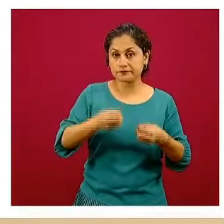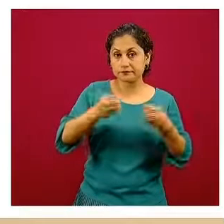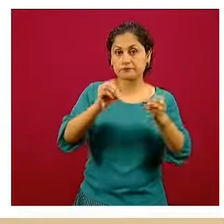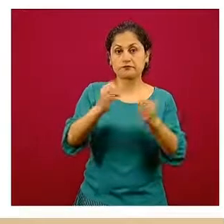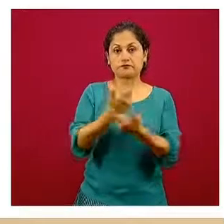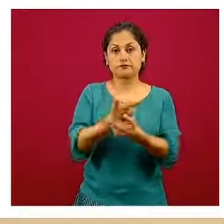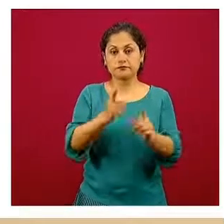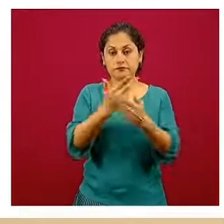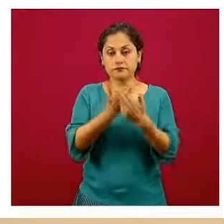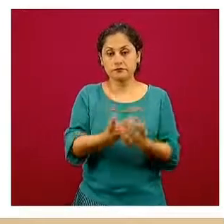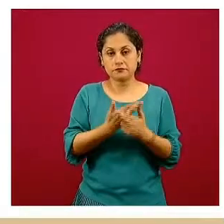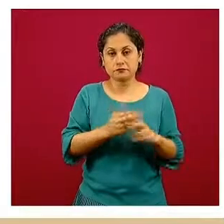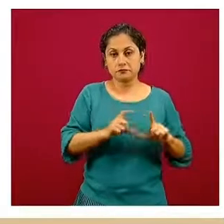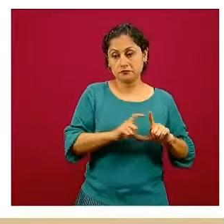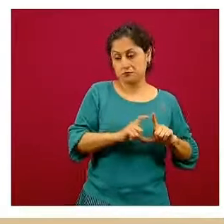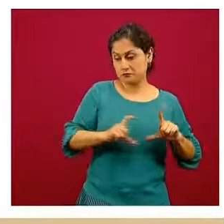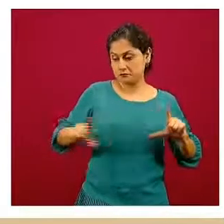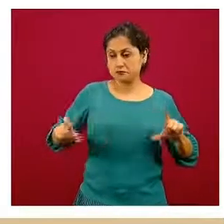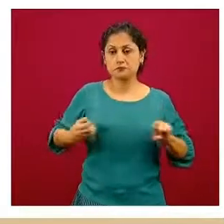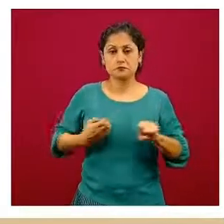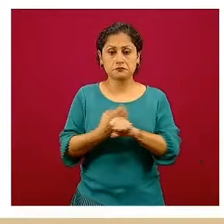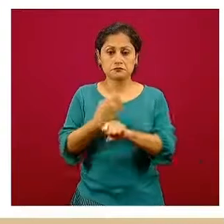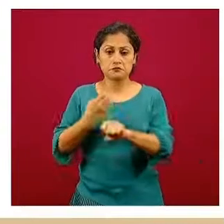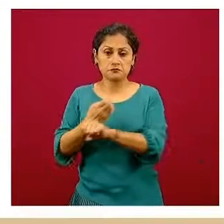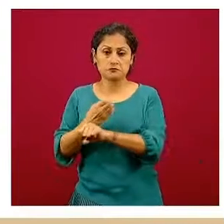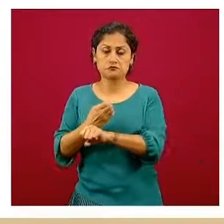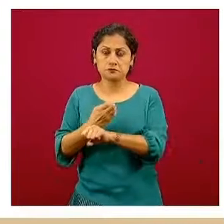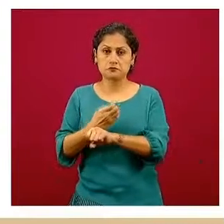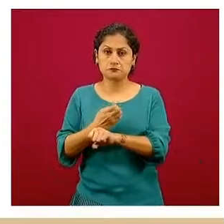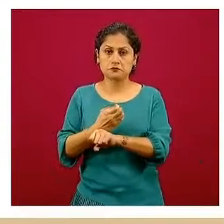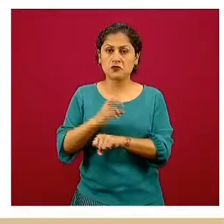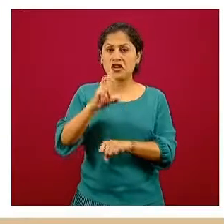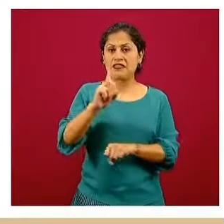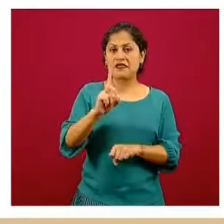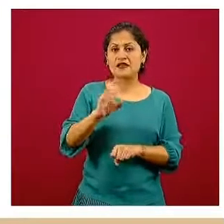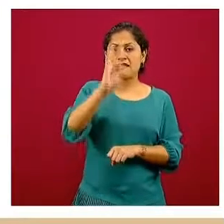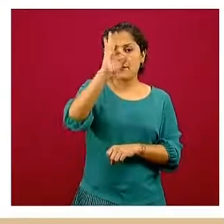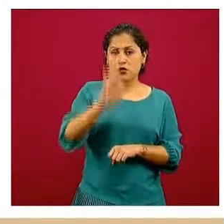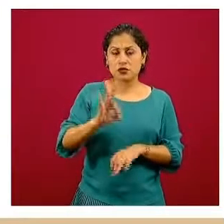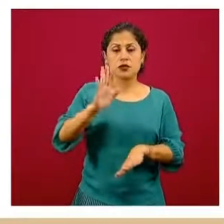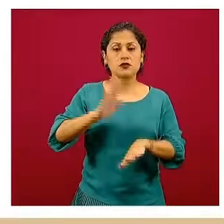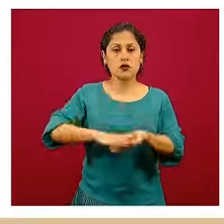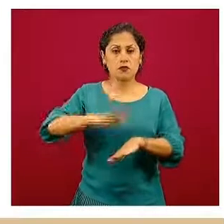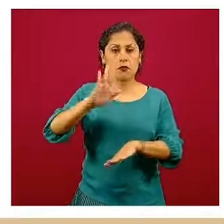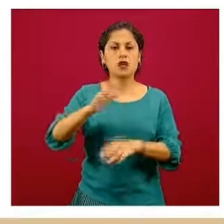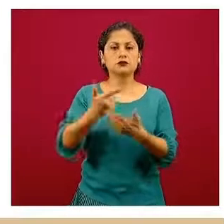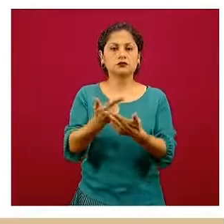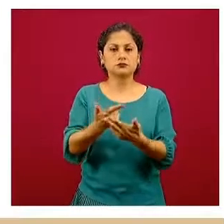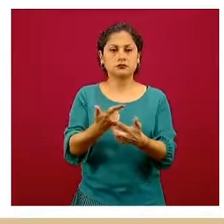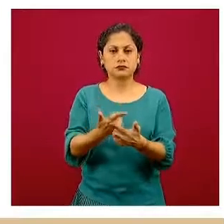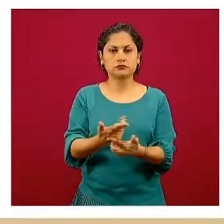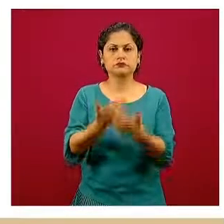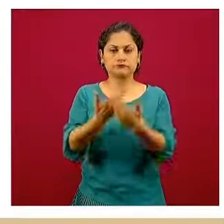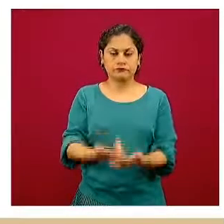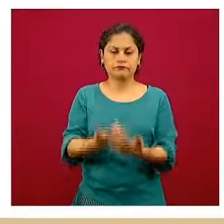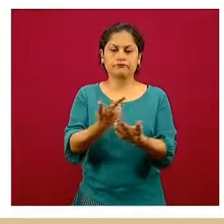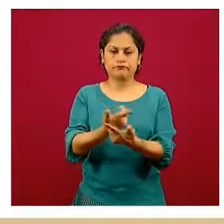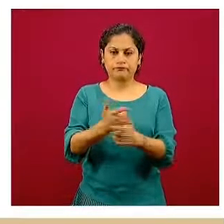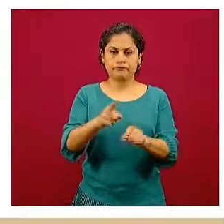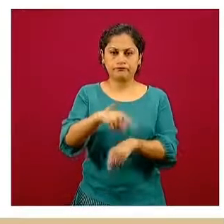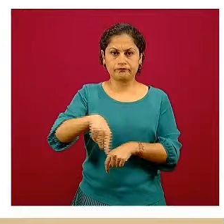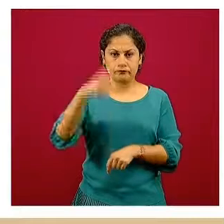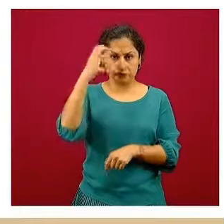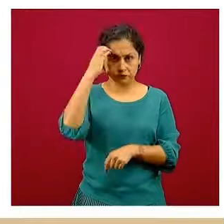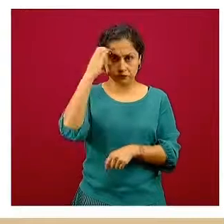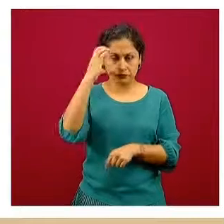las entidades al menos están por encima del 30% de disponibilidad, que es un margen de seguridad,